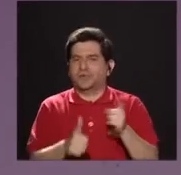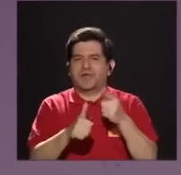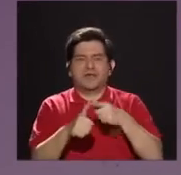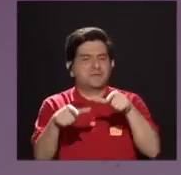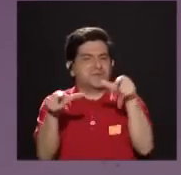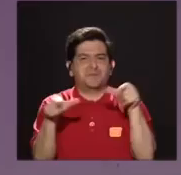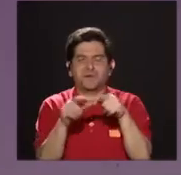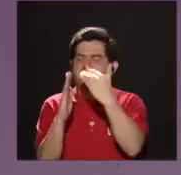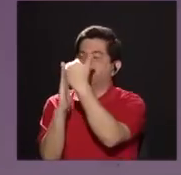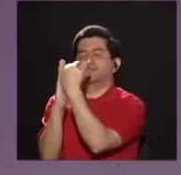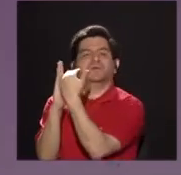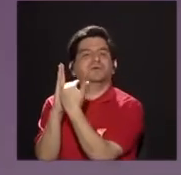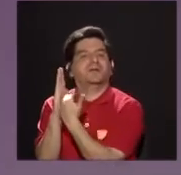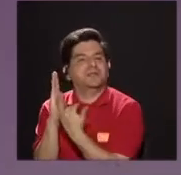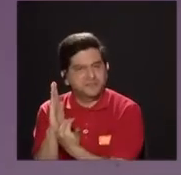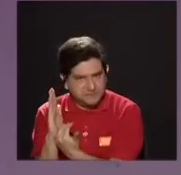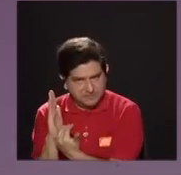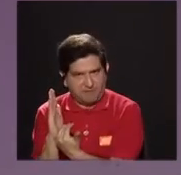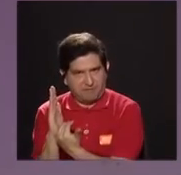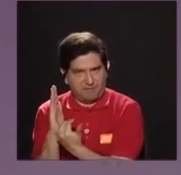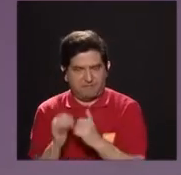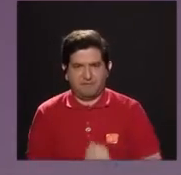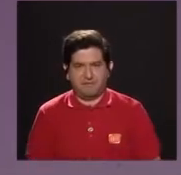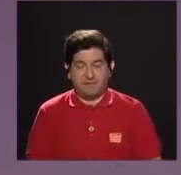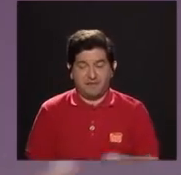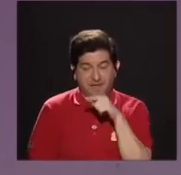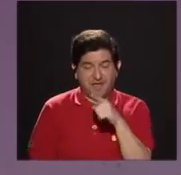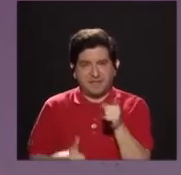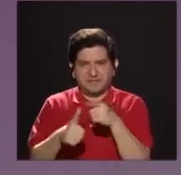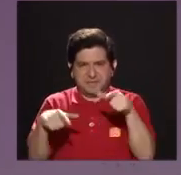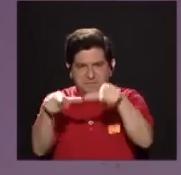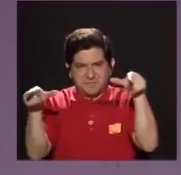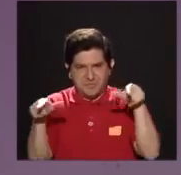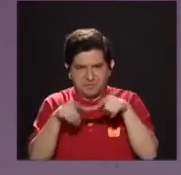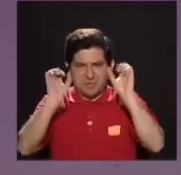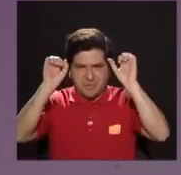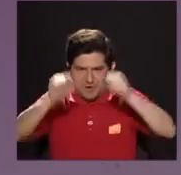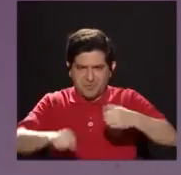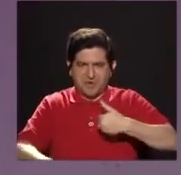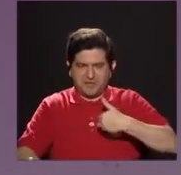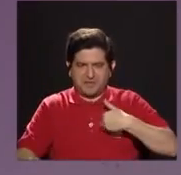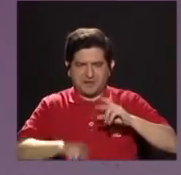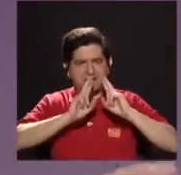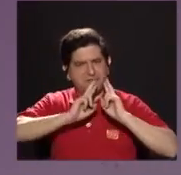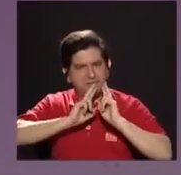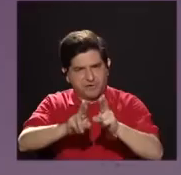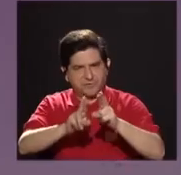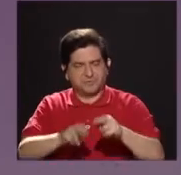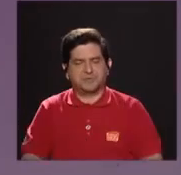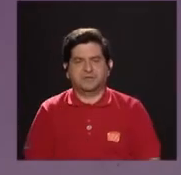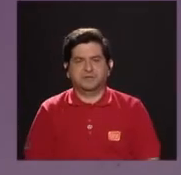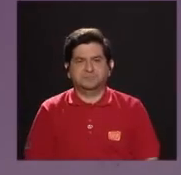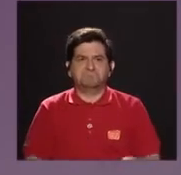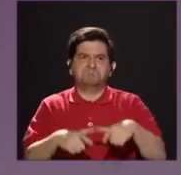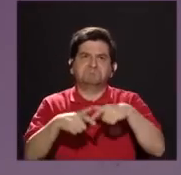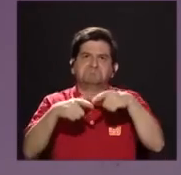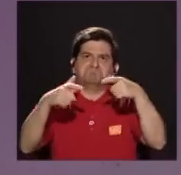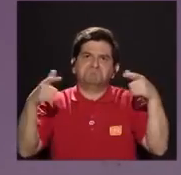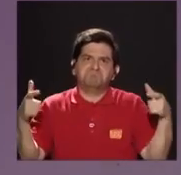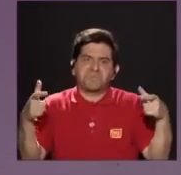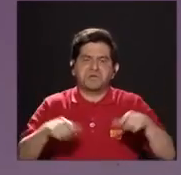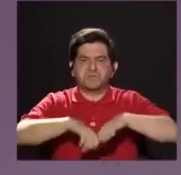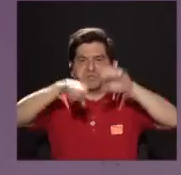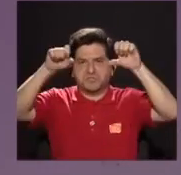lugar, ¿verdad? Y el primer lugar es el que logra alcanzar resultados, ¿verdad? En la mayoría de